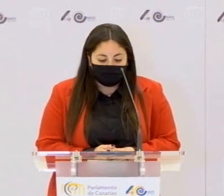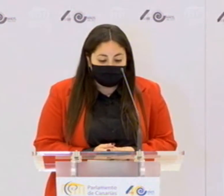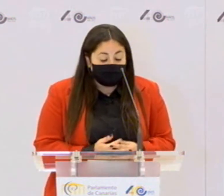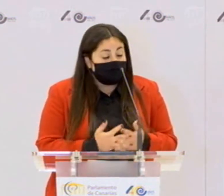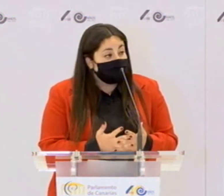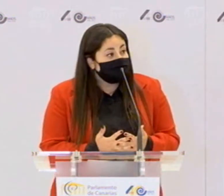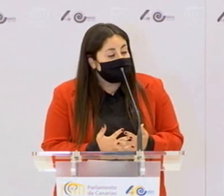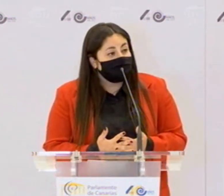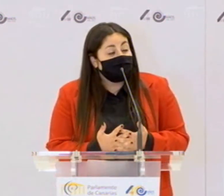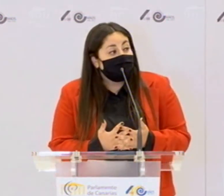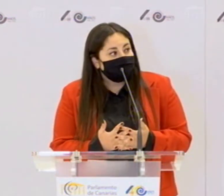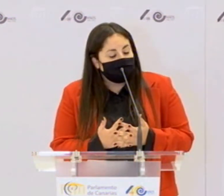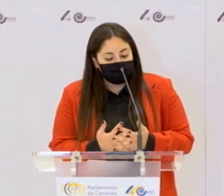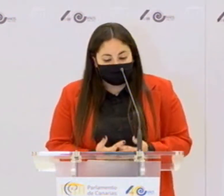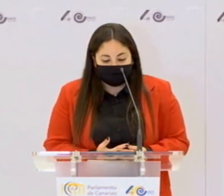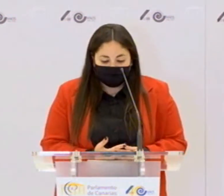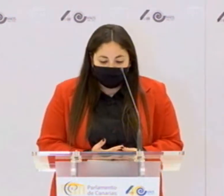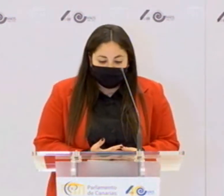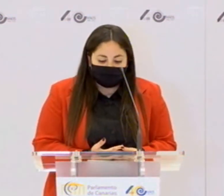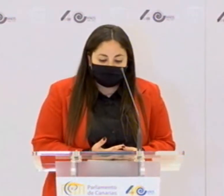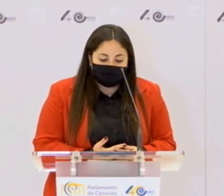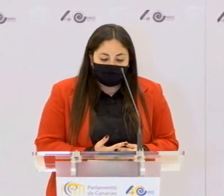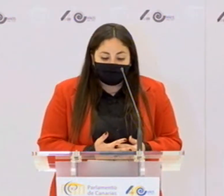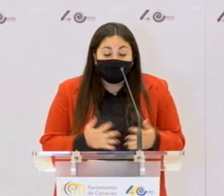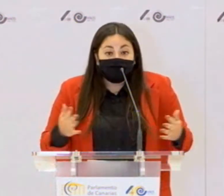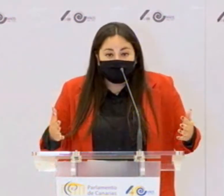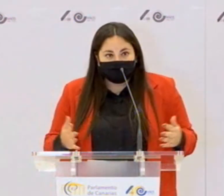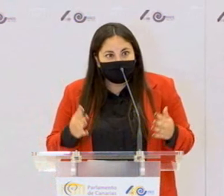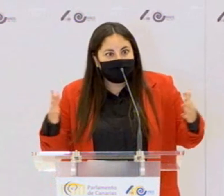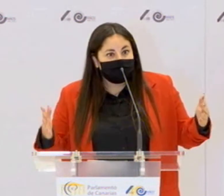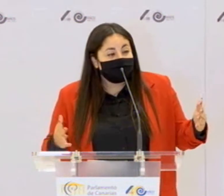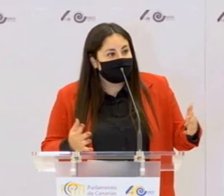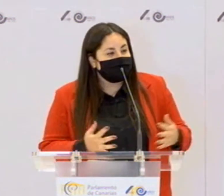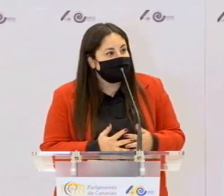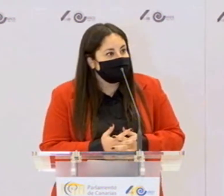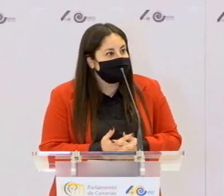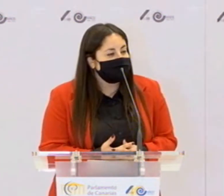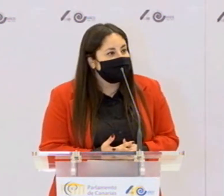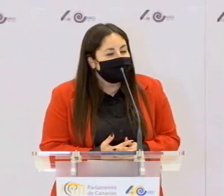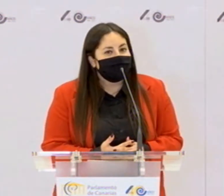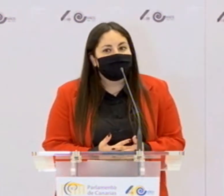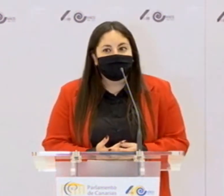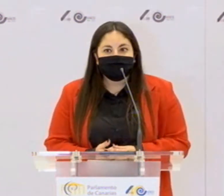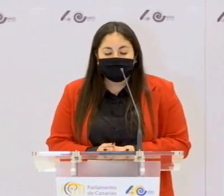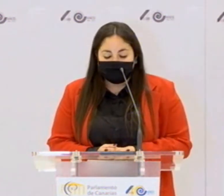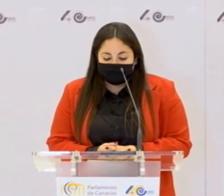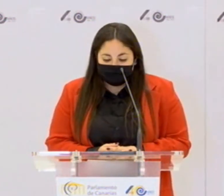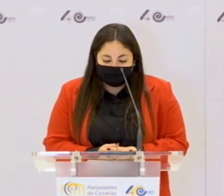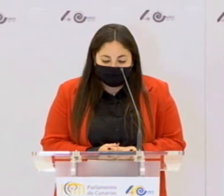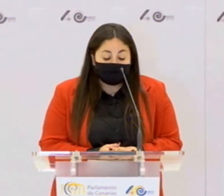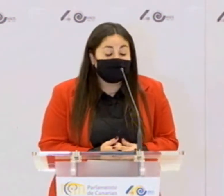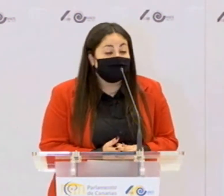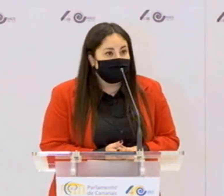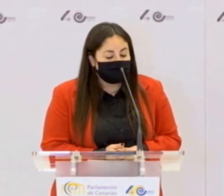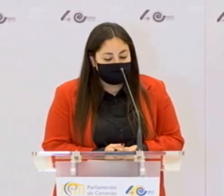dramáticos. Por eso, ojalá la oposición esta tarde recuerde que ha habido una pandemia mundial y esa herencia y